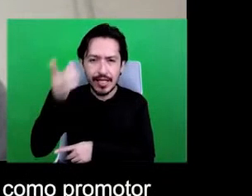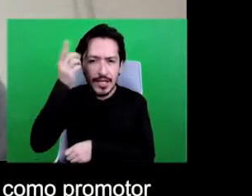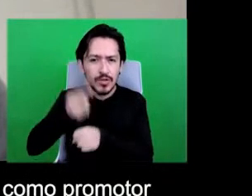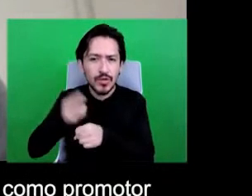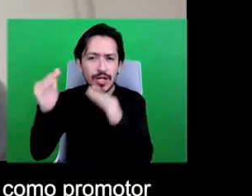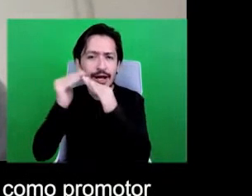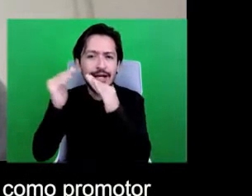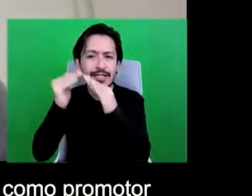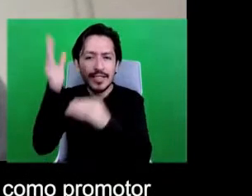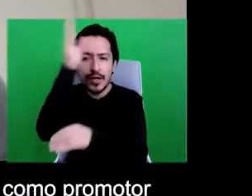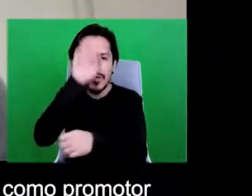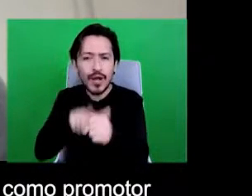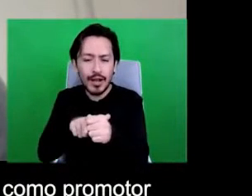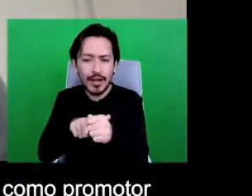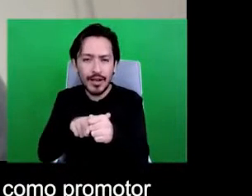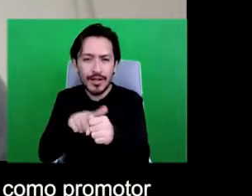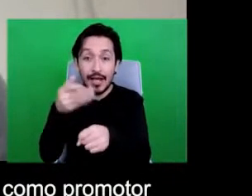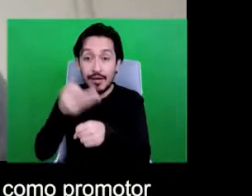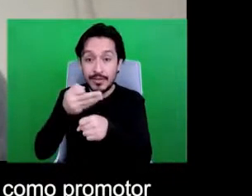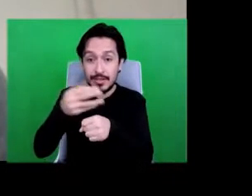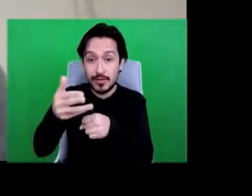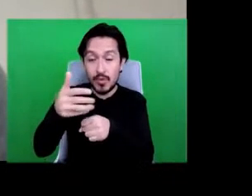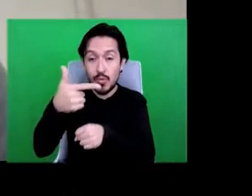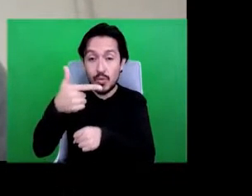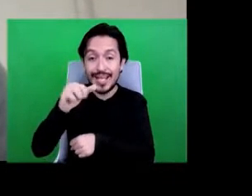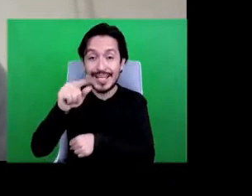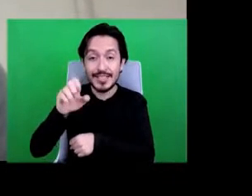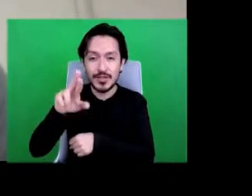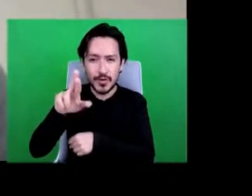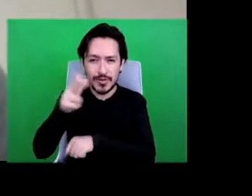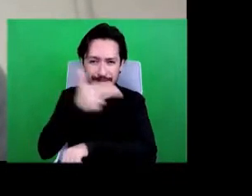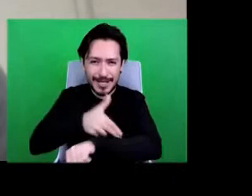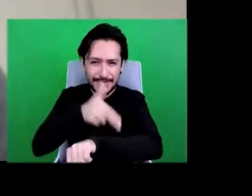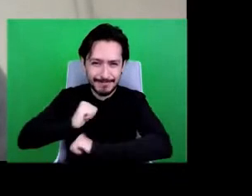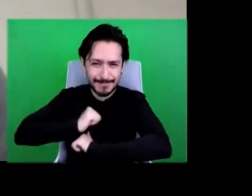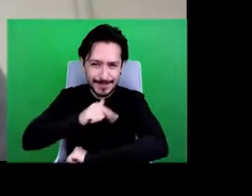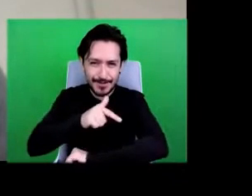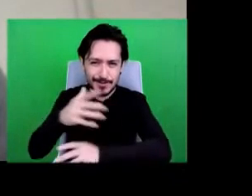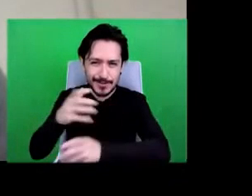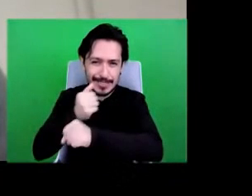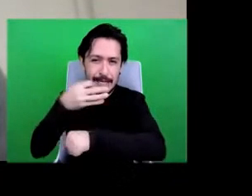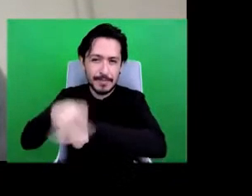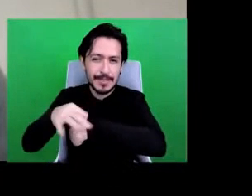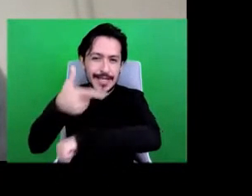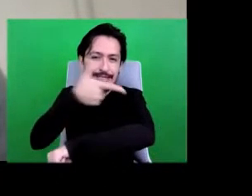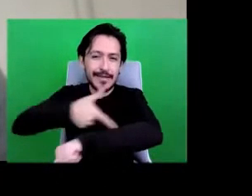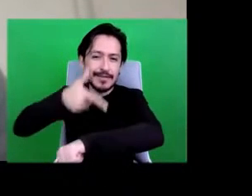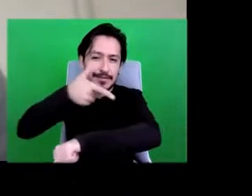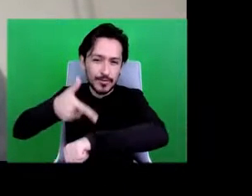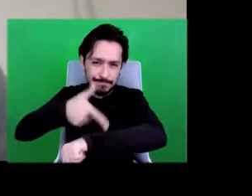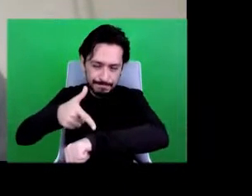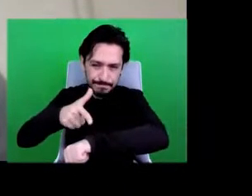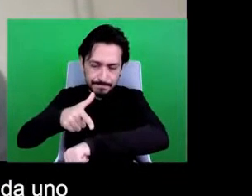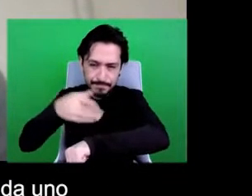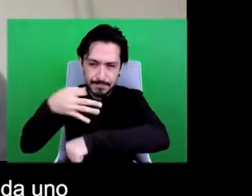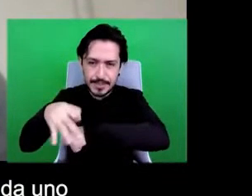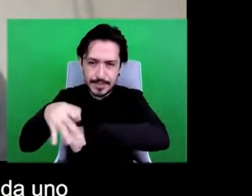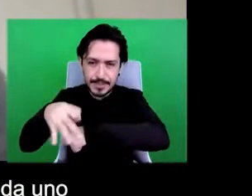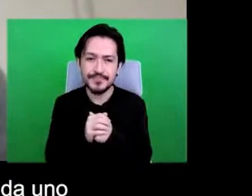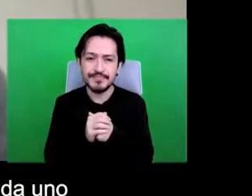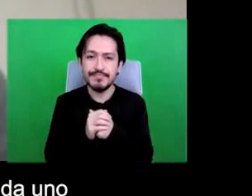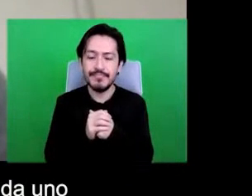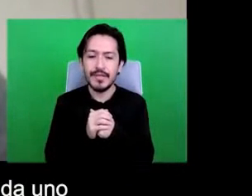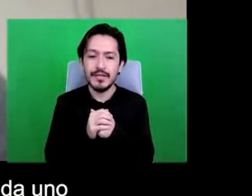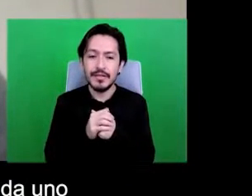se desempeña como un promotor cultural de base. Pues creo que sin más y con esta pequeña introducción, me